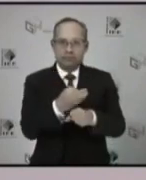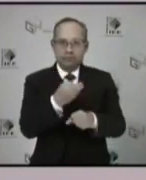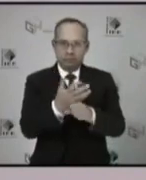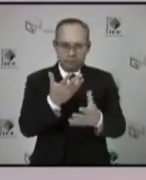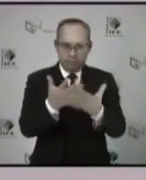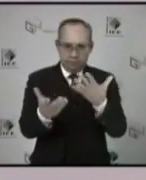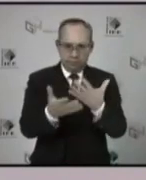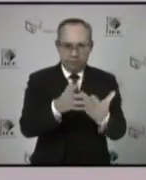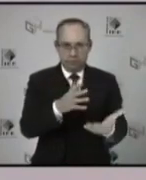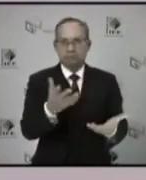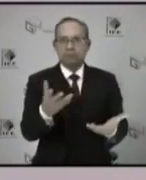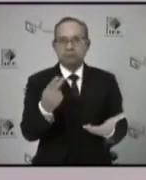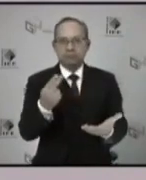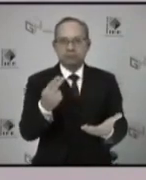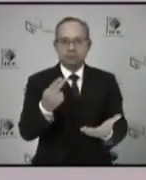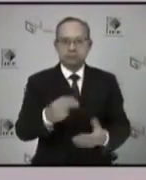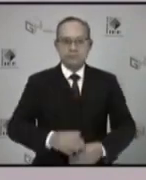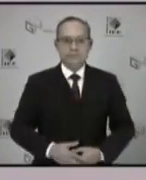esta